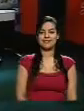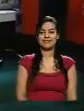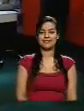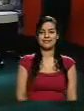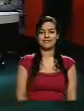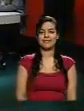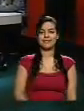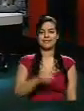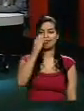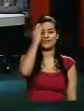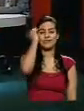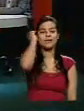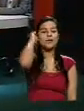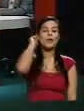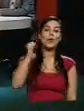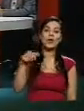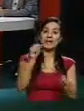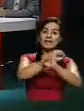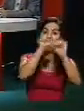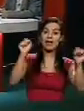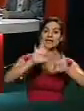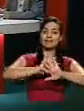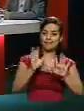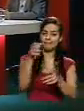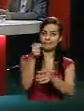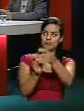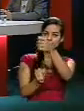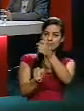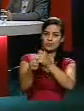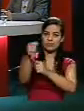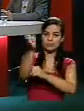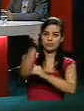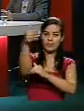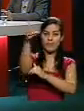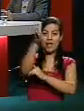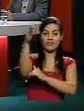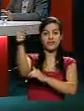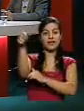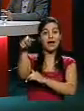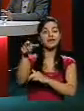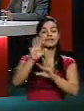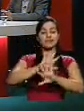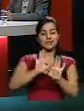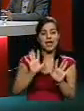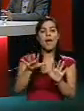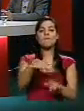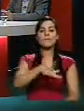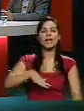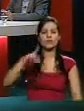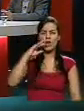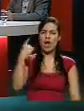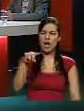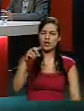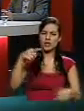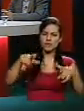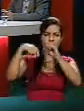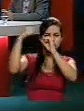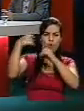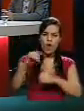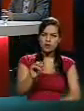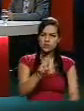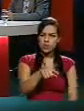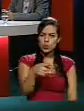Bueno, tenemos esta mañana la izada de la bandera nacional en la Plaza Bolívar. No sé si tenemos imágenes de eso.